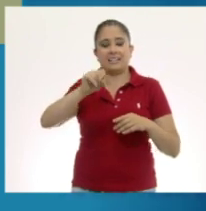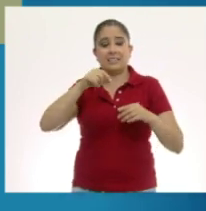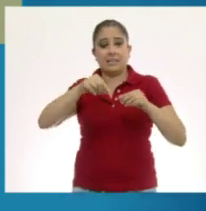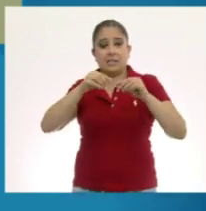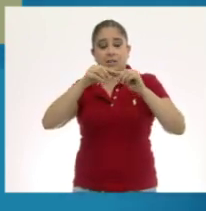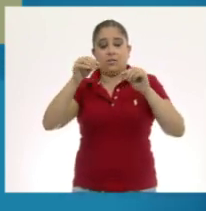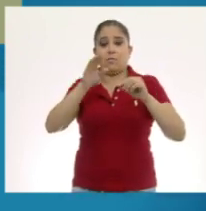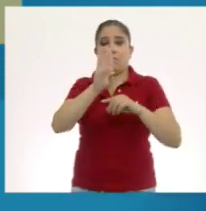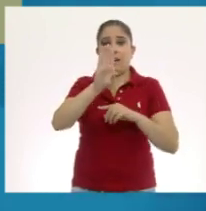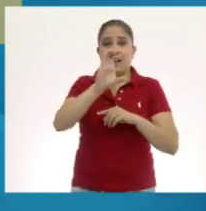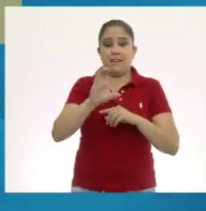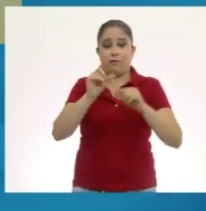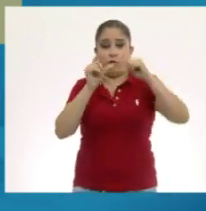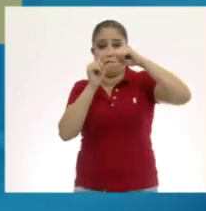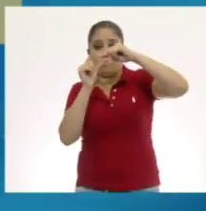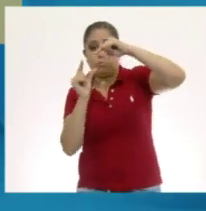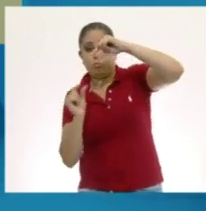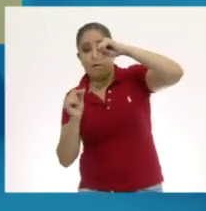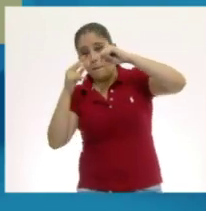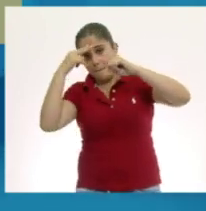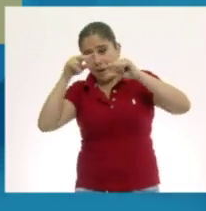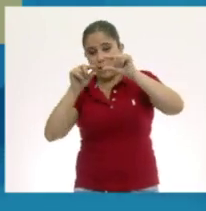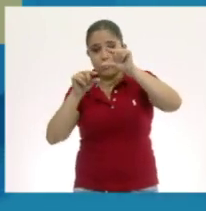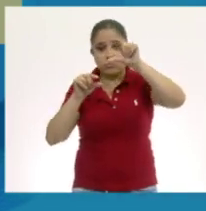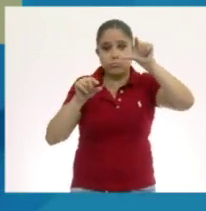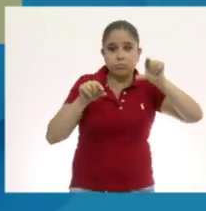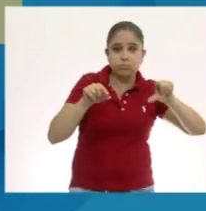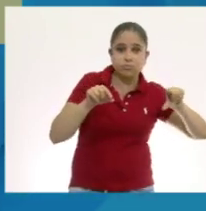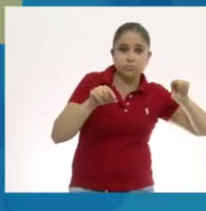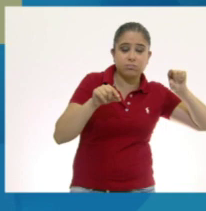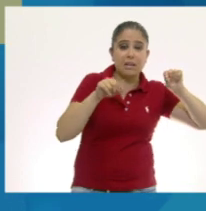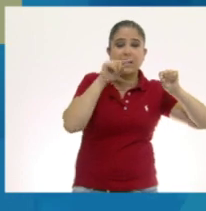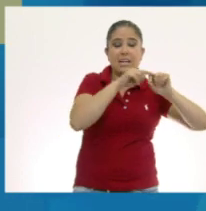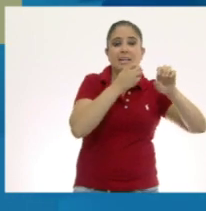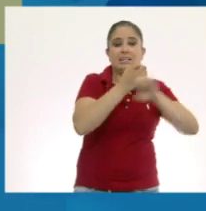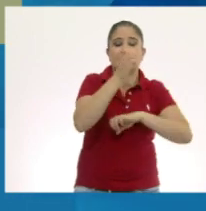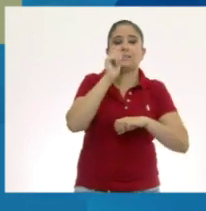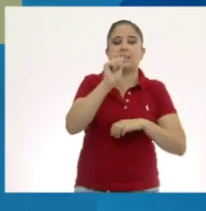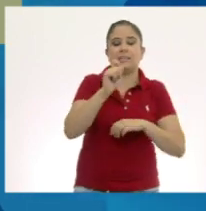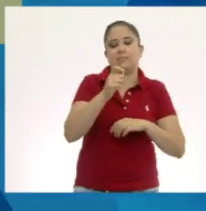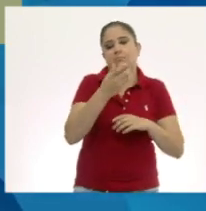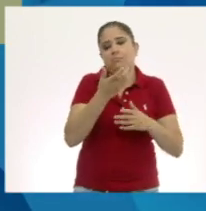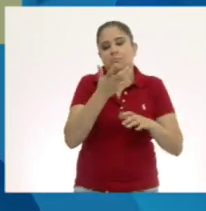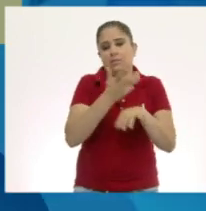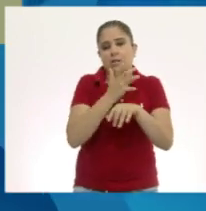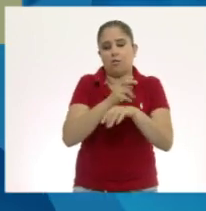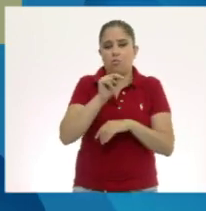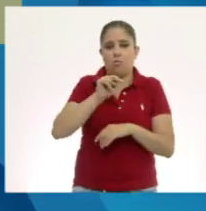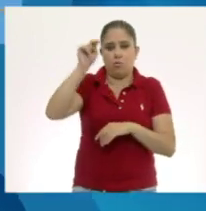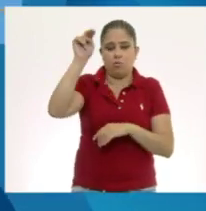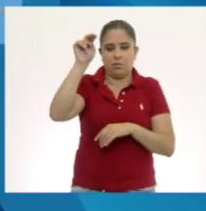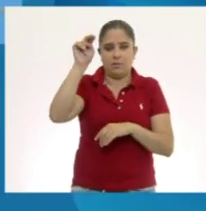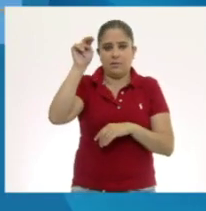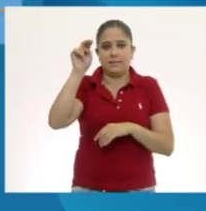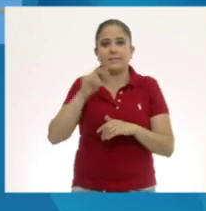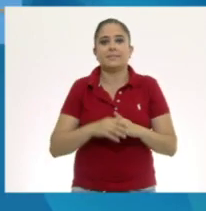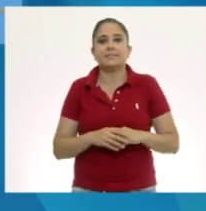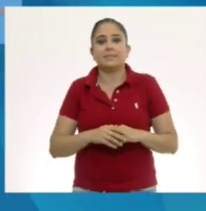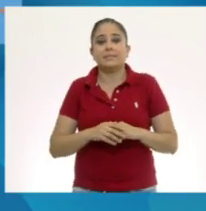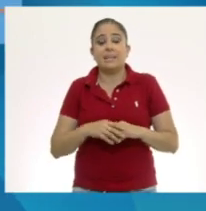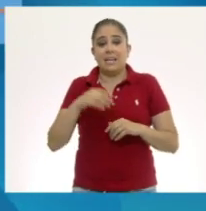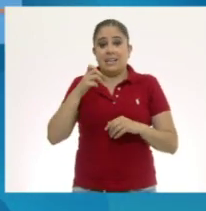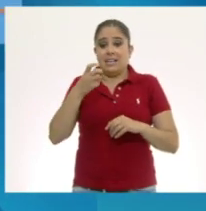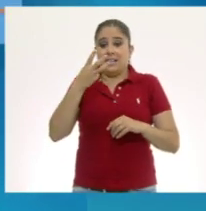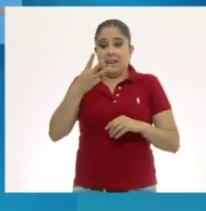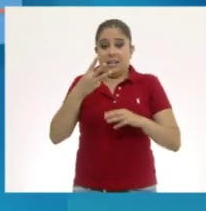península de Baja California, en México, y el estado de California del vecino país del norte. Aunque los tres